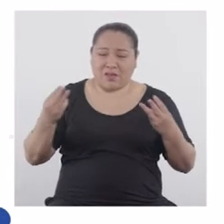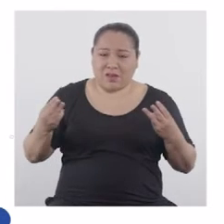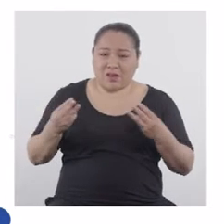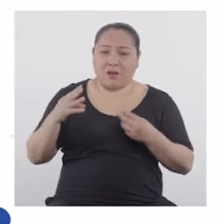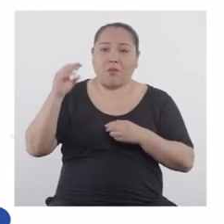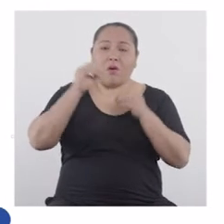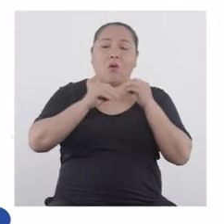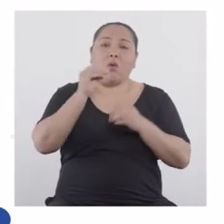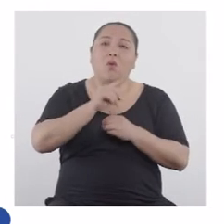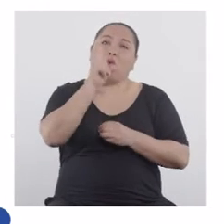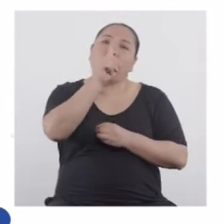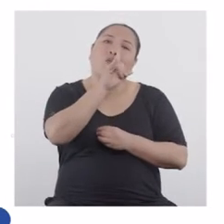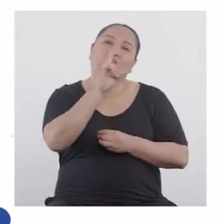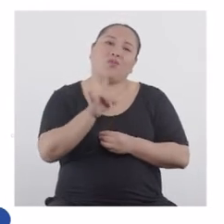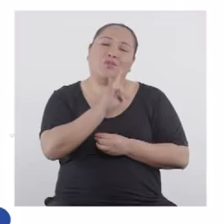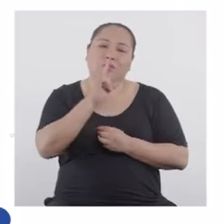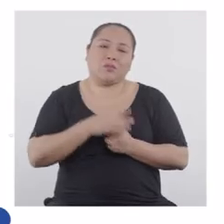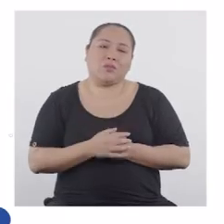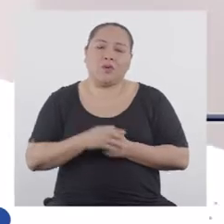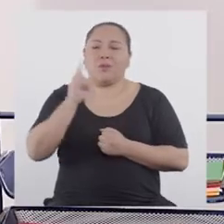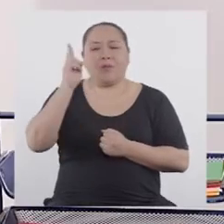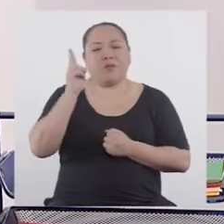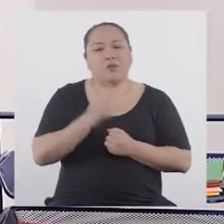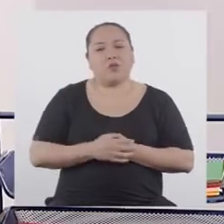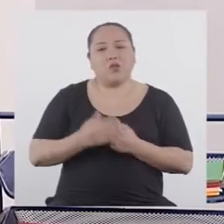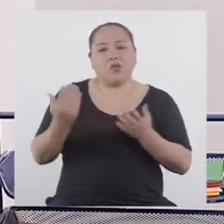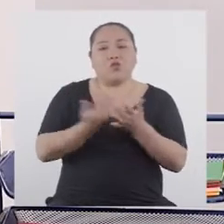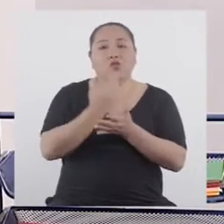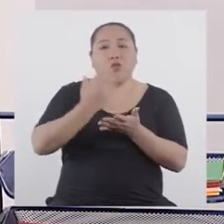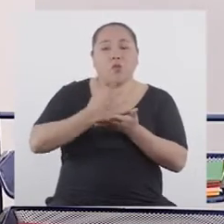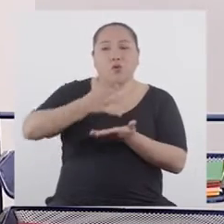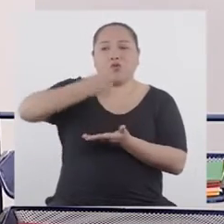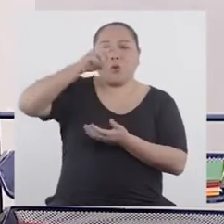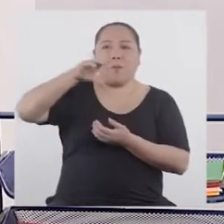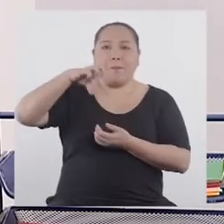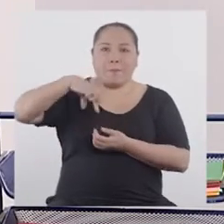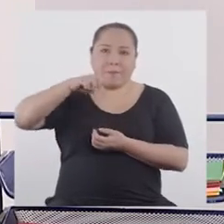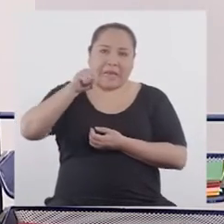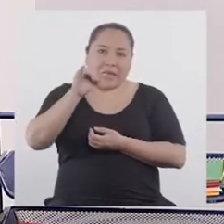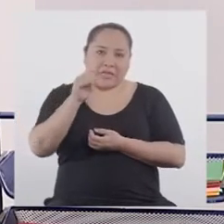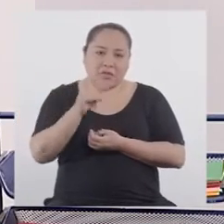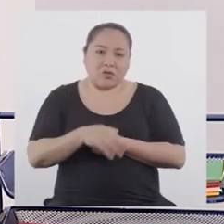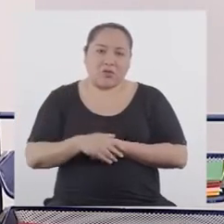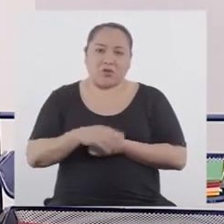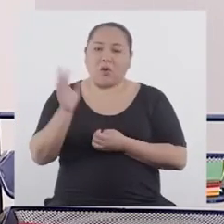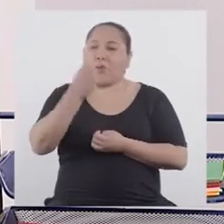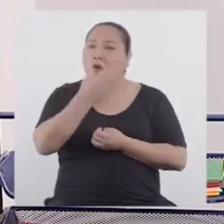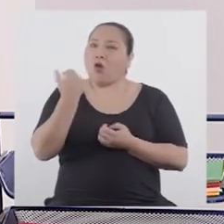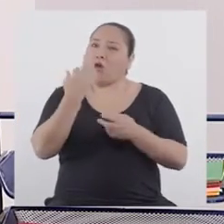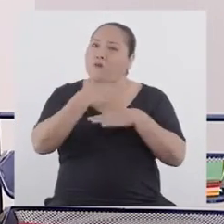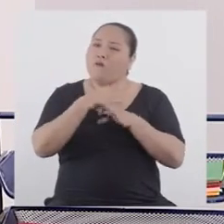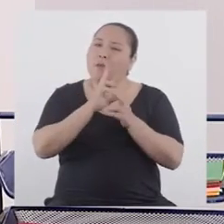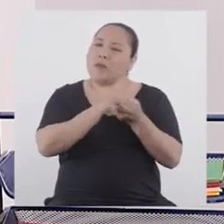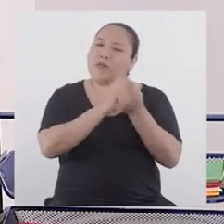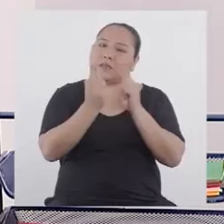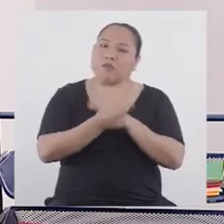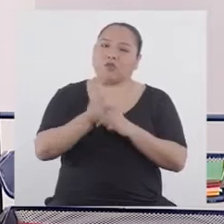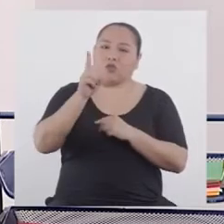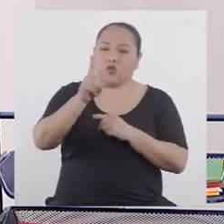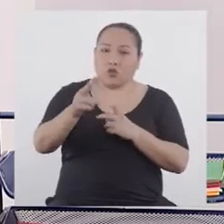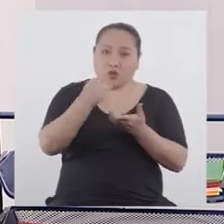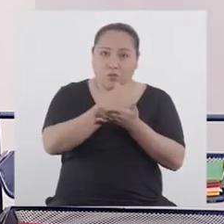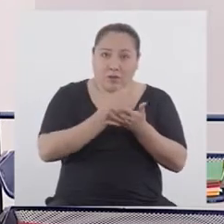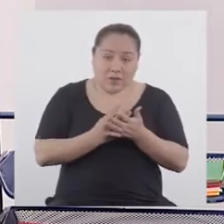producción para aplicaciones de un solo uso. Profesor, los nuevos plásticos biodegradables y mejores estrategias de reciclaje son